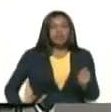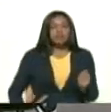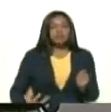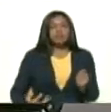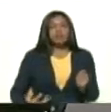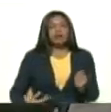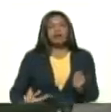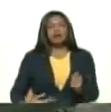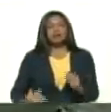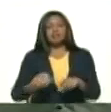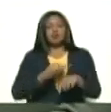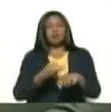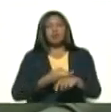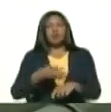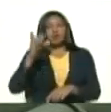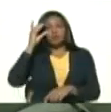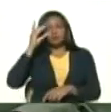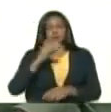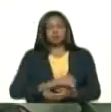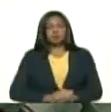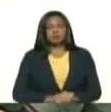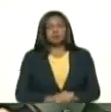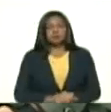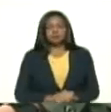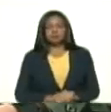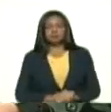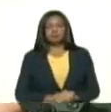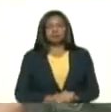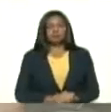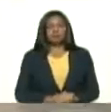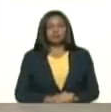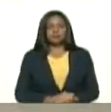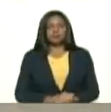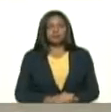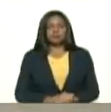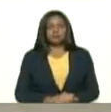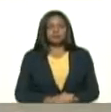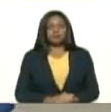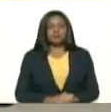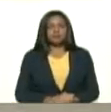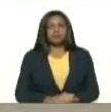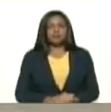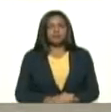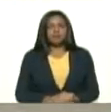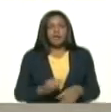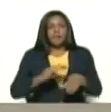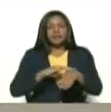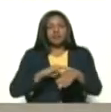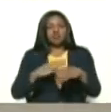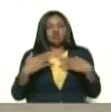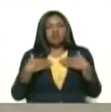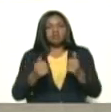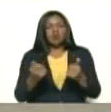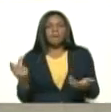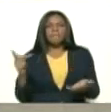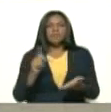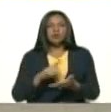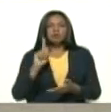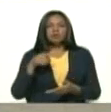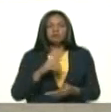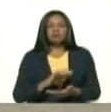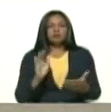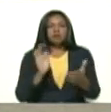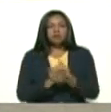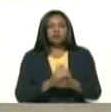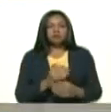vicepresidenta de gobierno, ejecutiva, Delcy Rodríguez, ministro de la Salud,